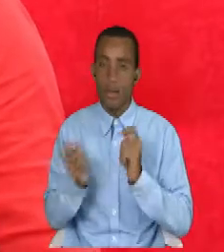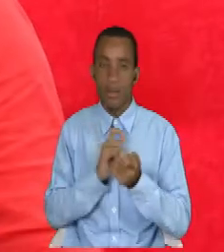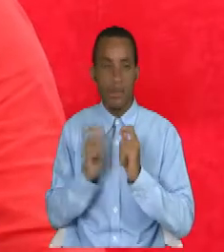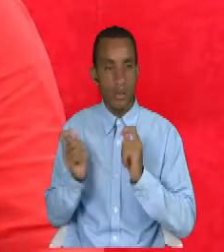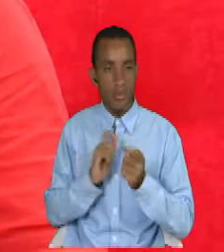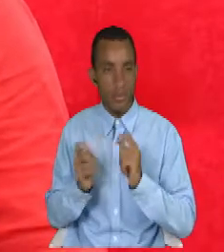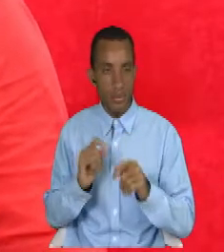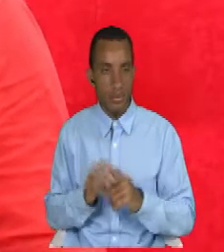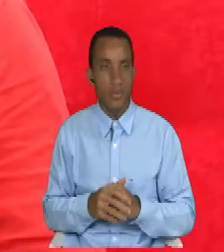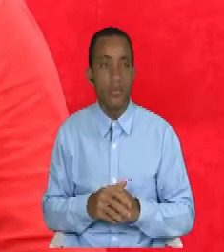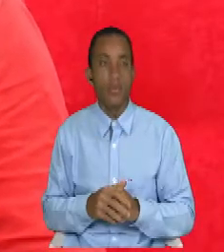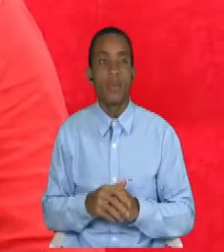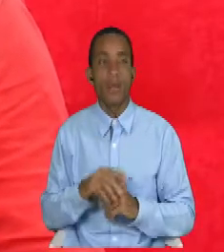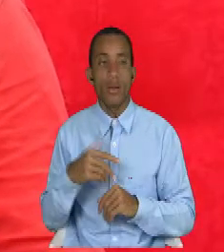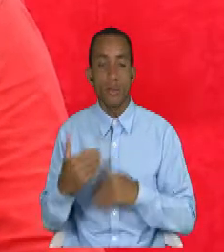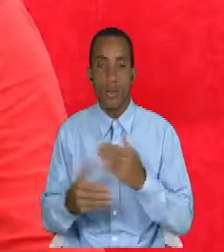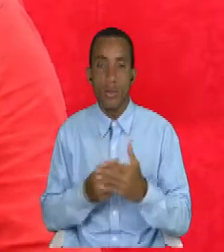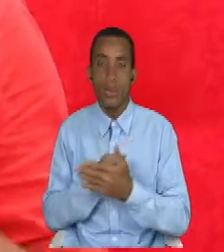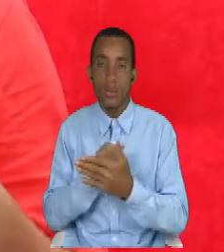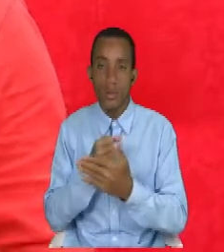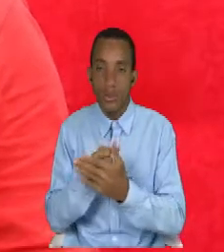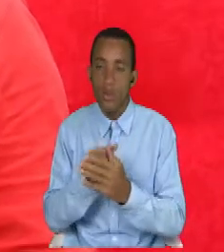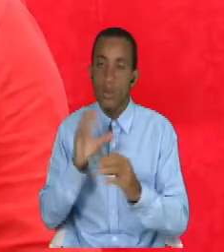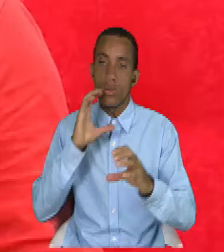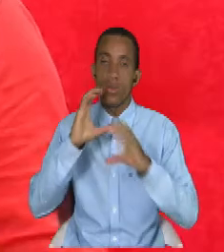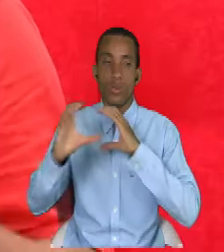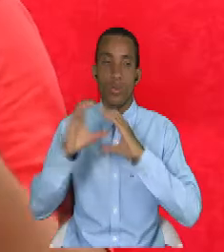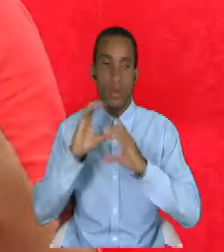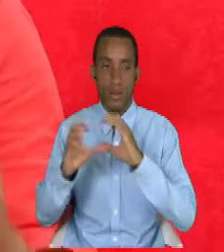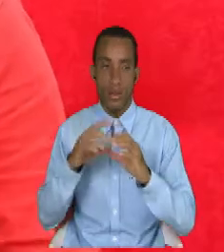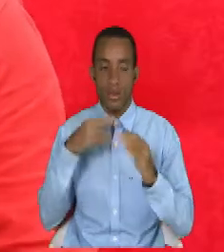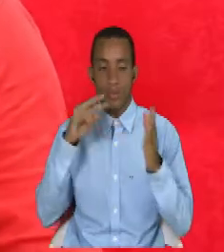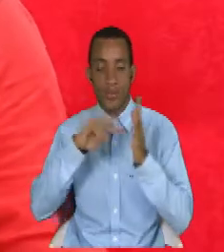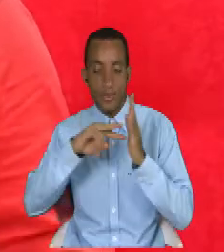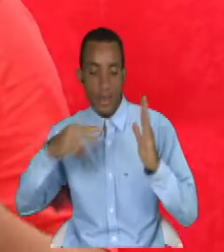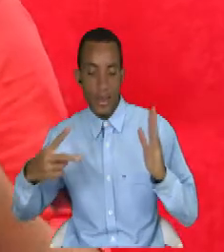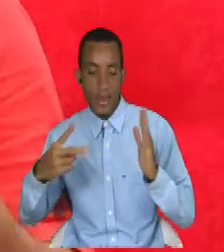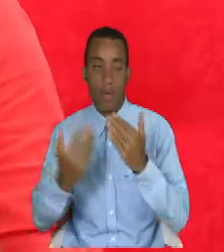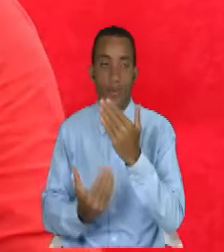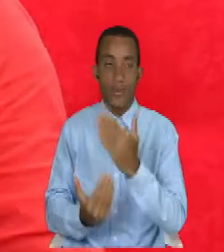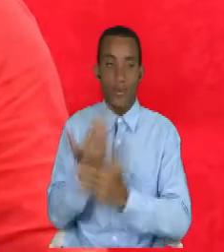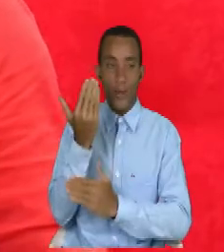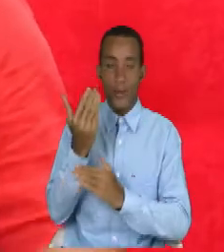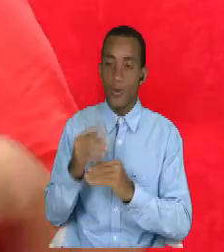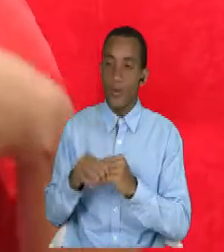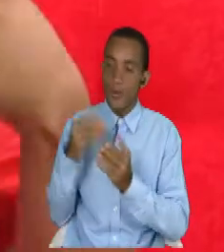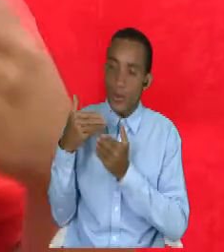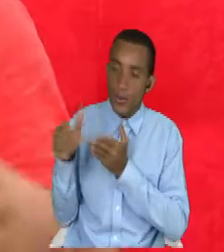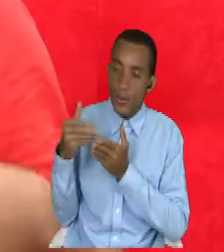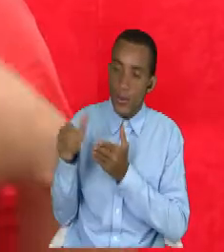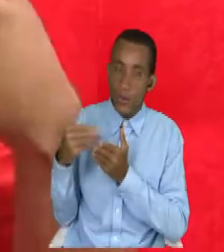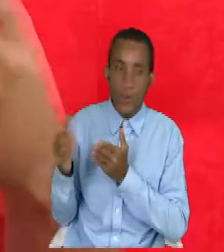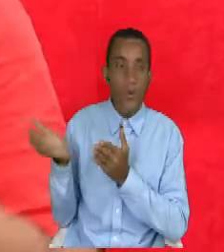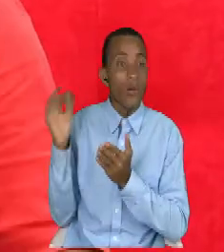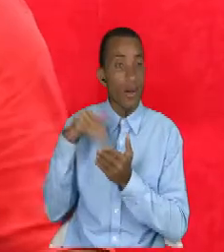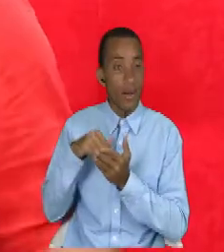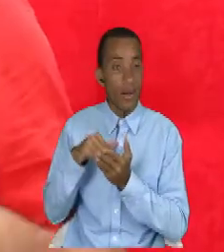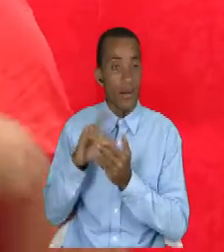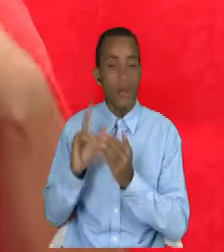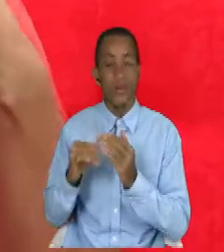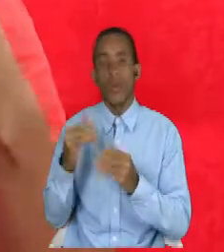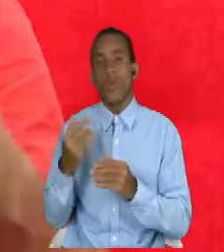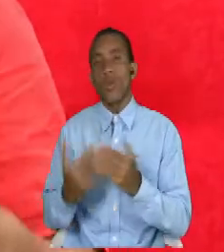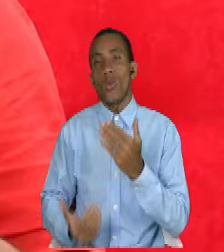eso hace que la gestión de la comunicación en digital para los nuevos públicos y para los nuevos consumidores sea cada vez más innovadora